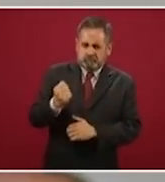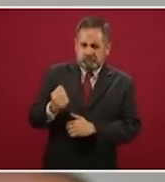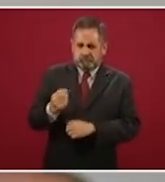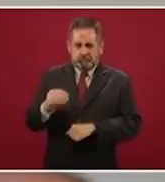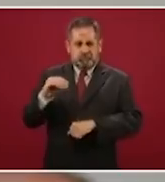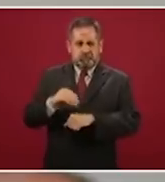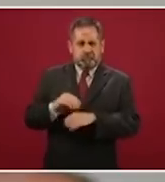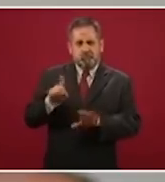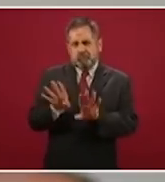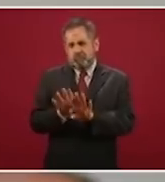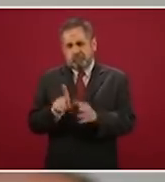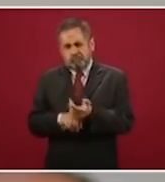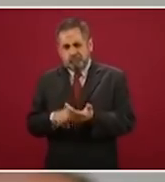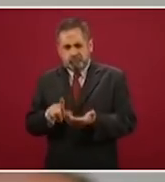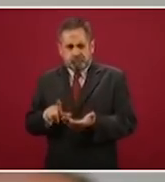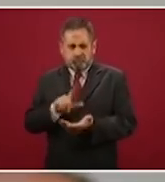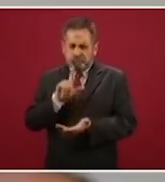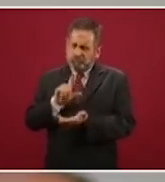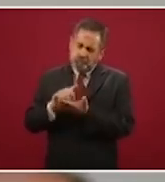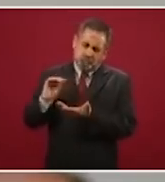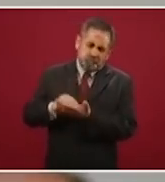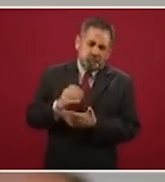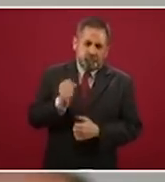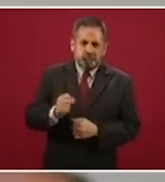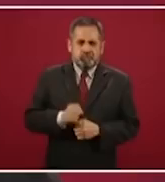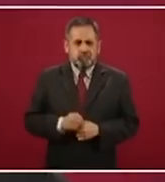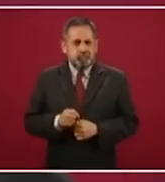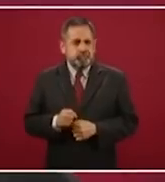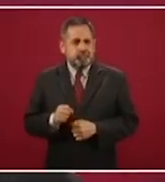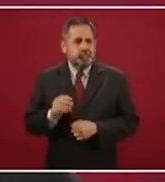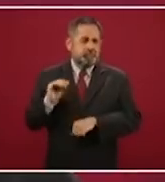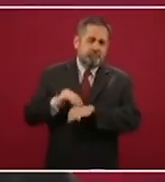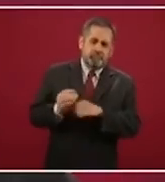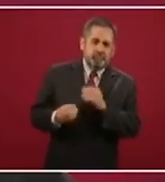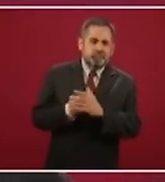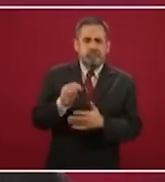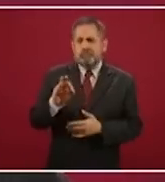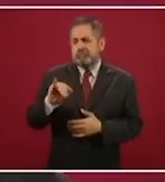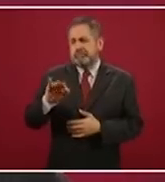o a proponer leyes más severas, fiscalías,